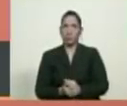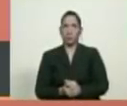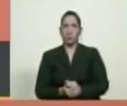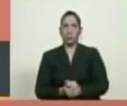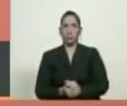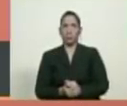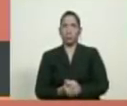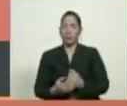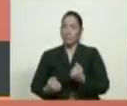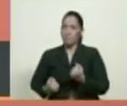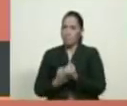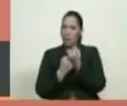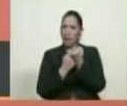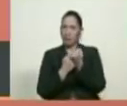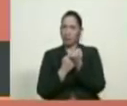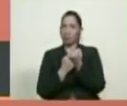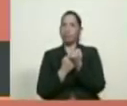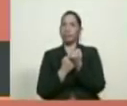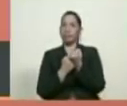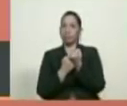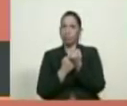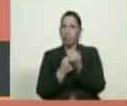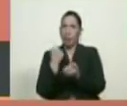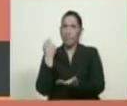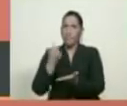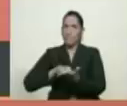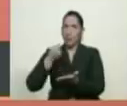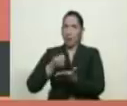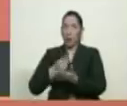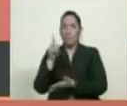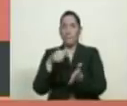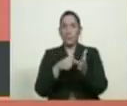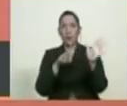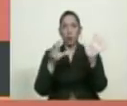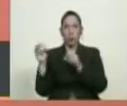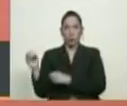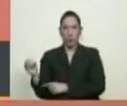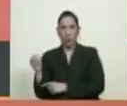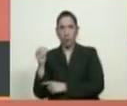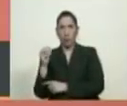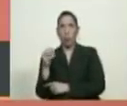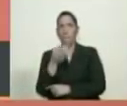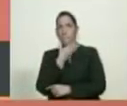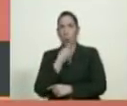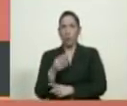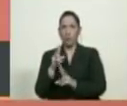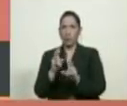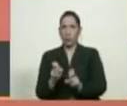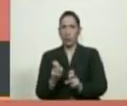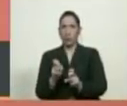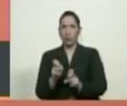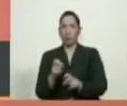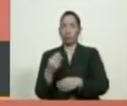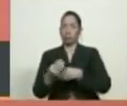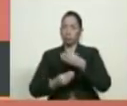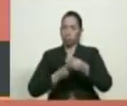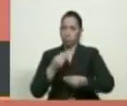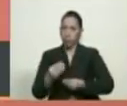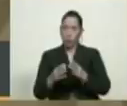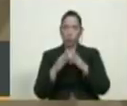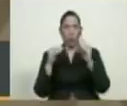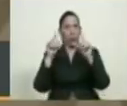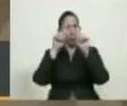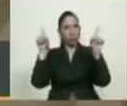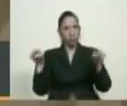la base es el salario mínimo de medio petro, de 1.800 bolívares, y se está elaborando en este momento todas las tablas correspondientes a las